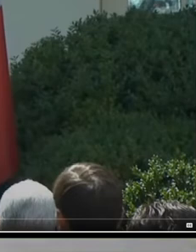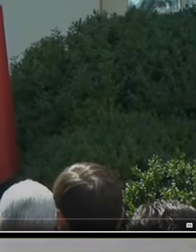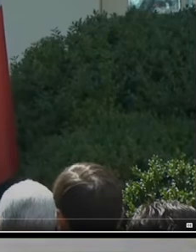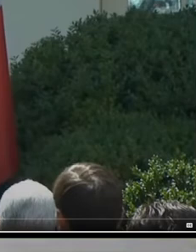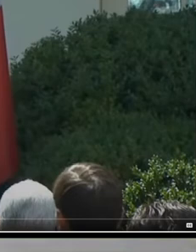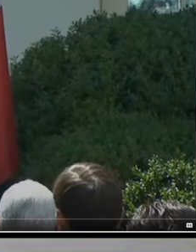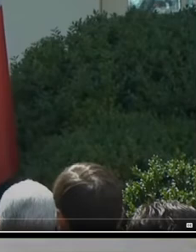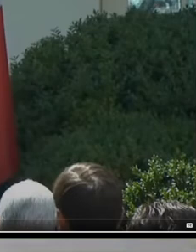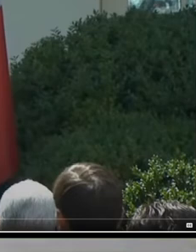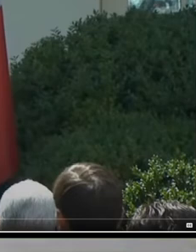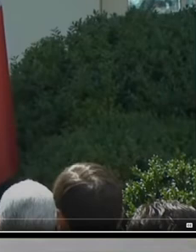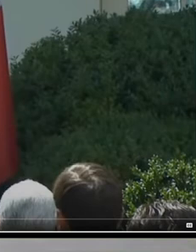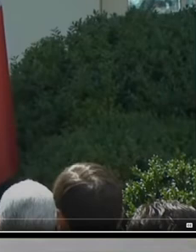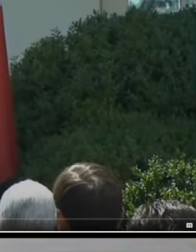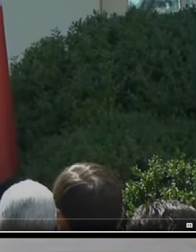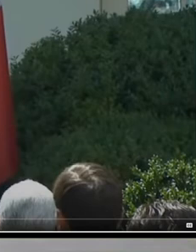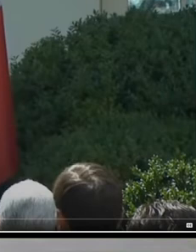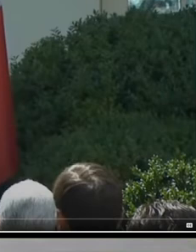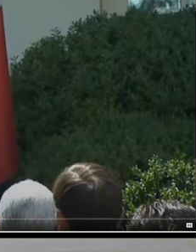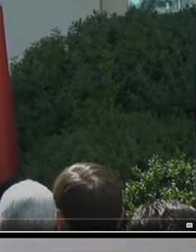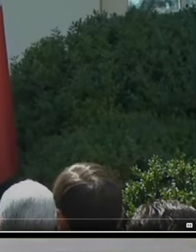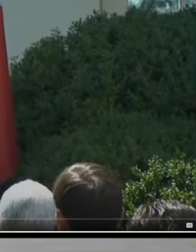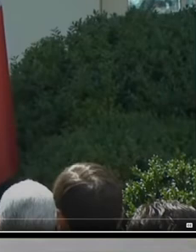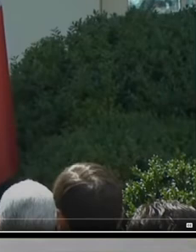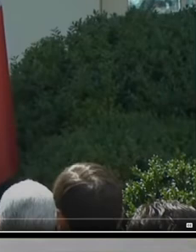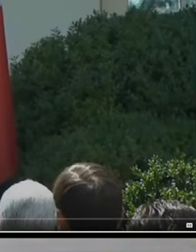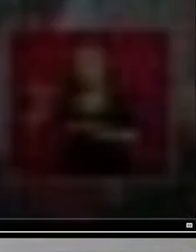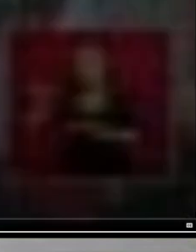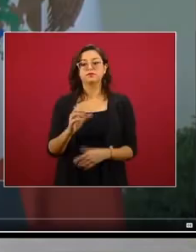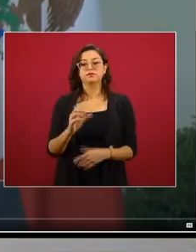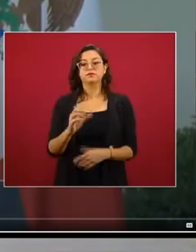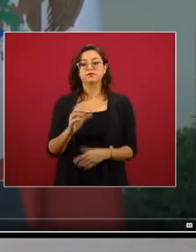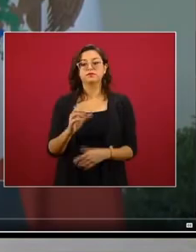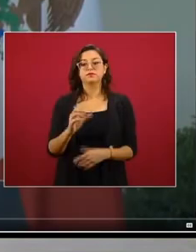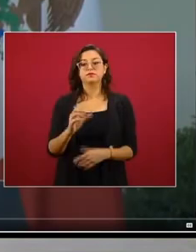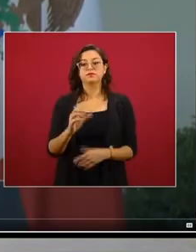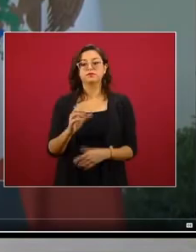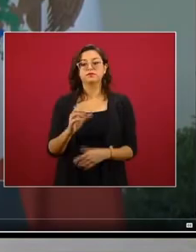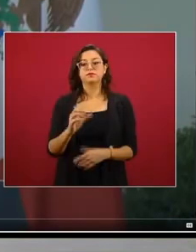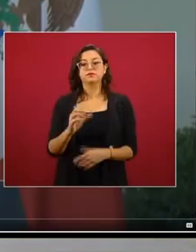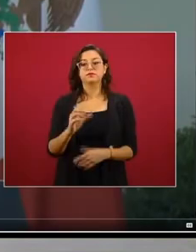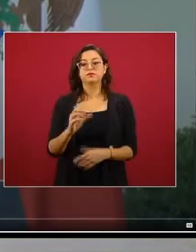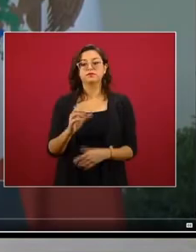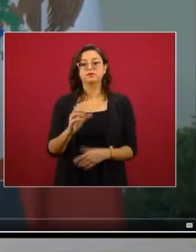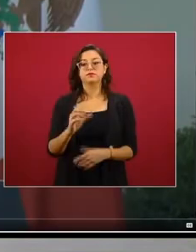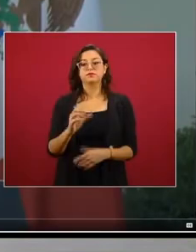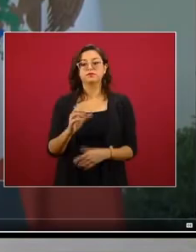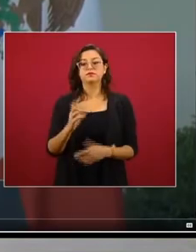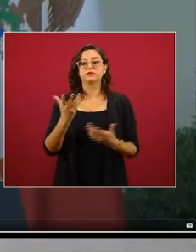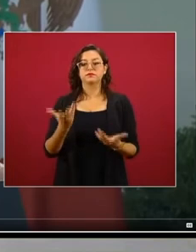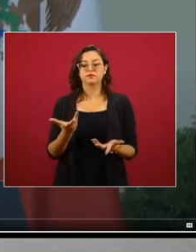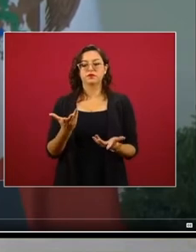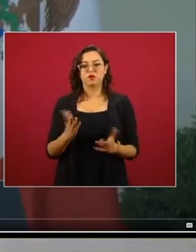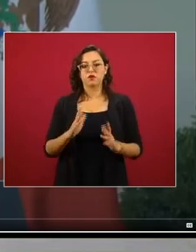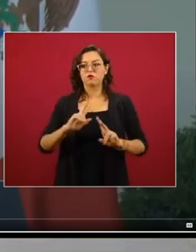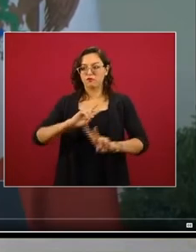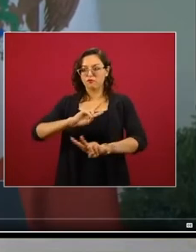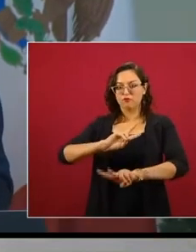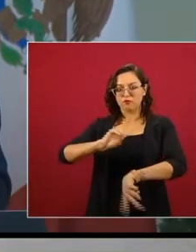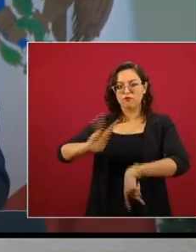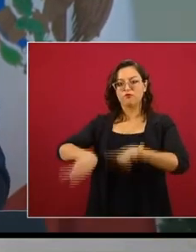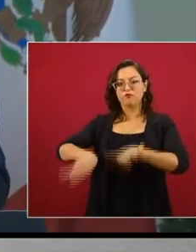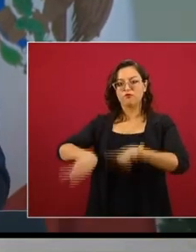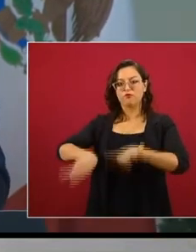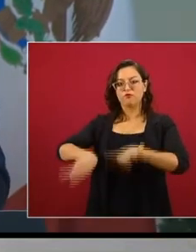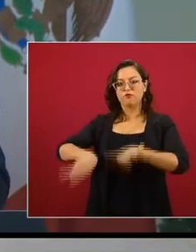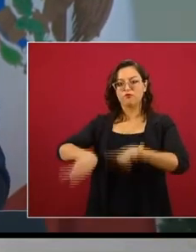todos, porque somos más de 3,5 millones de peruanos, que tenemos que estar atentos, porque va a ser el principio de que una